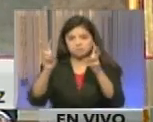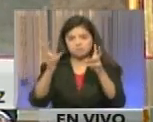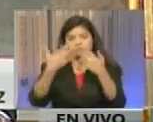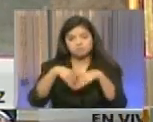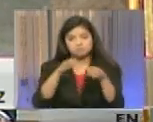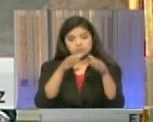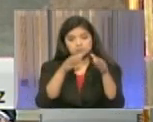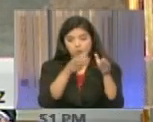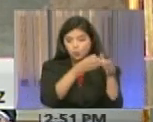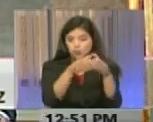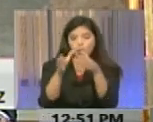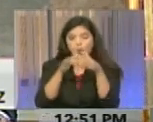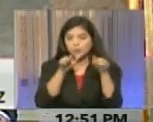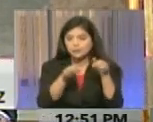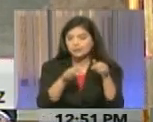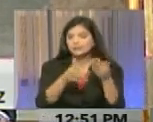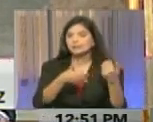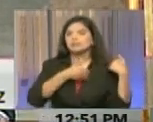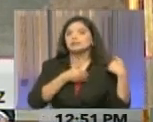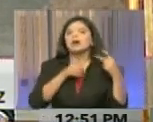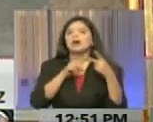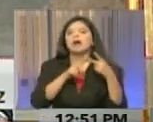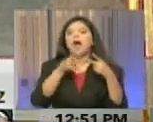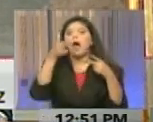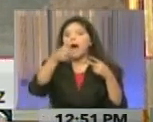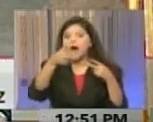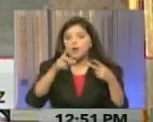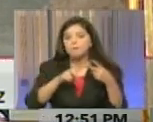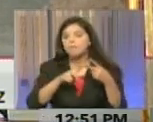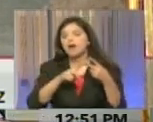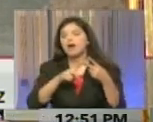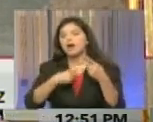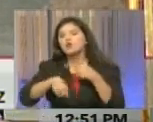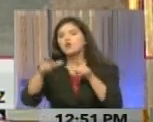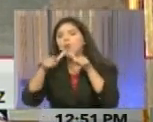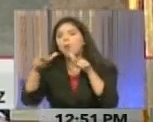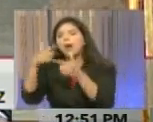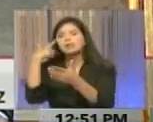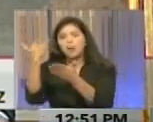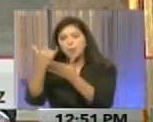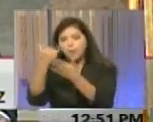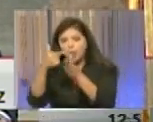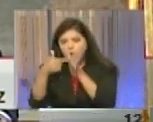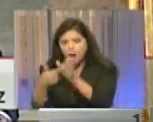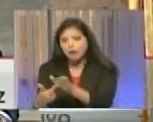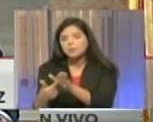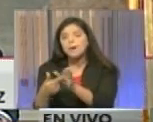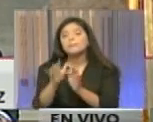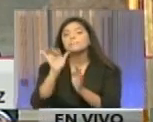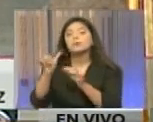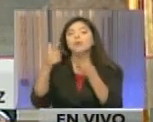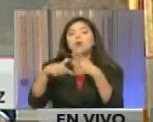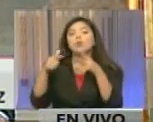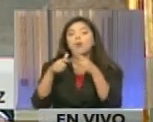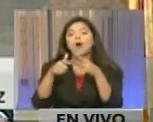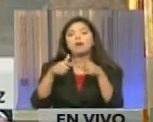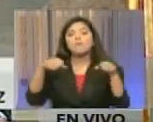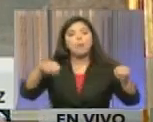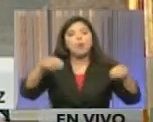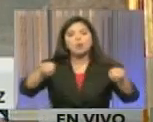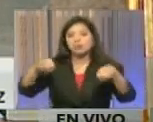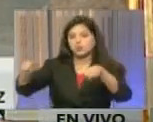que competen el parque de armas, la sala de evidencias, la misma unidad de patrullaje